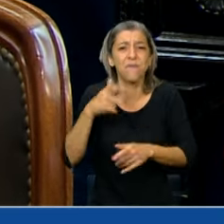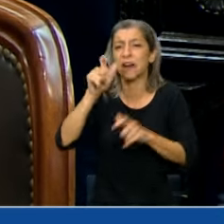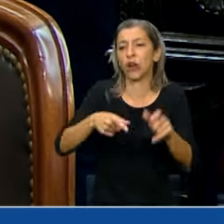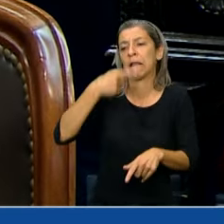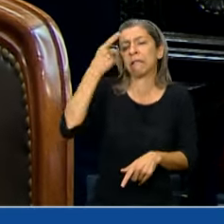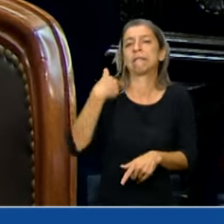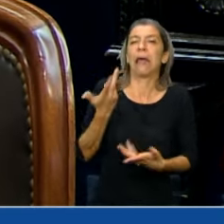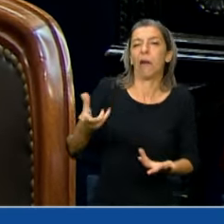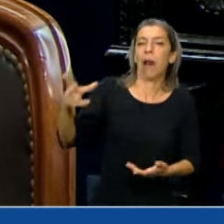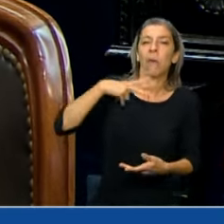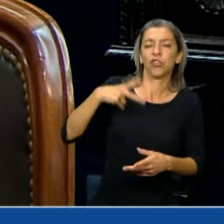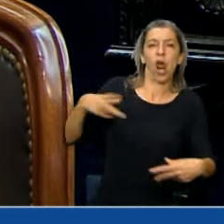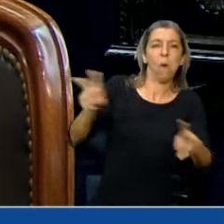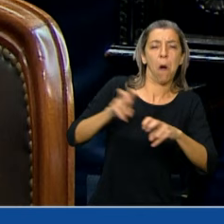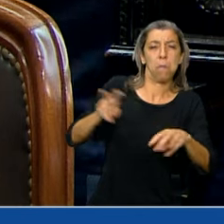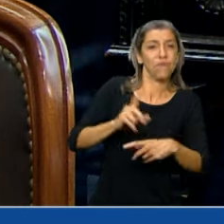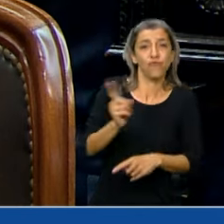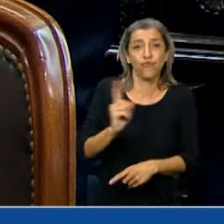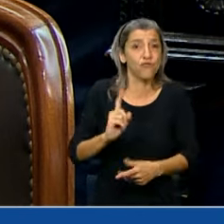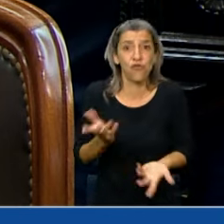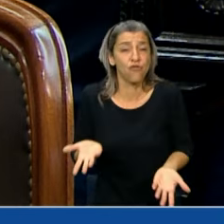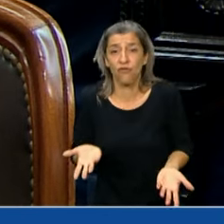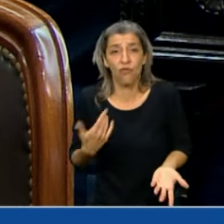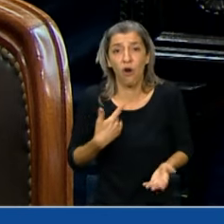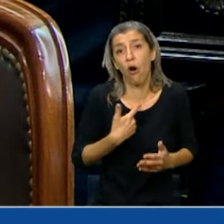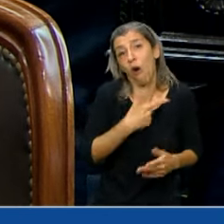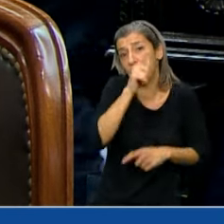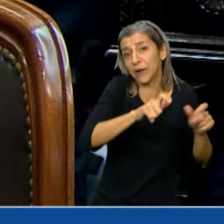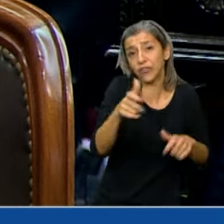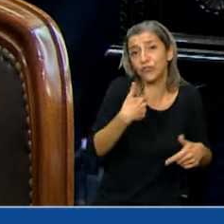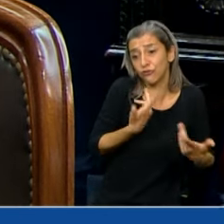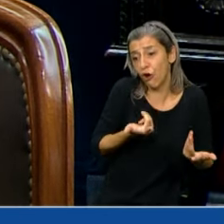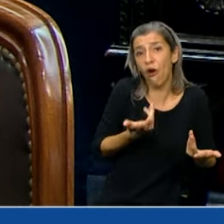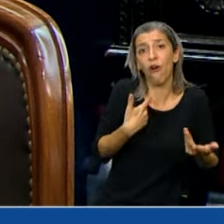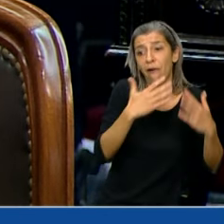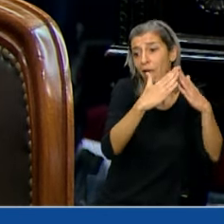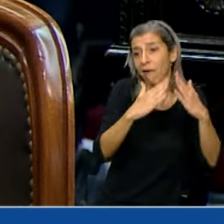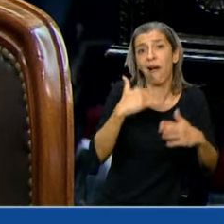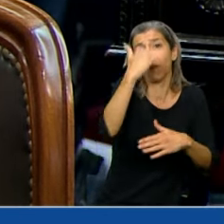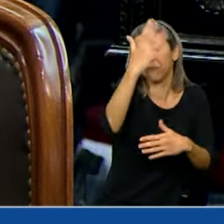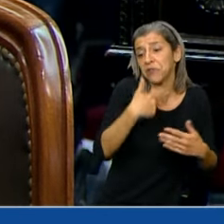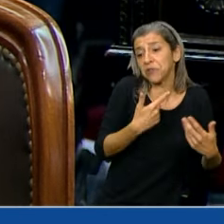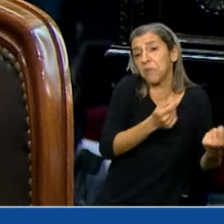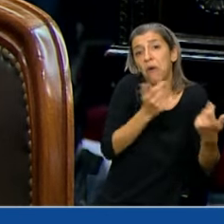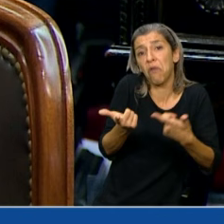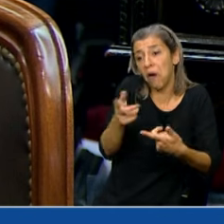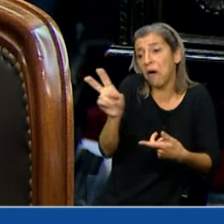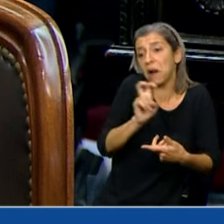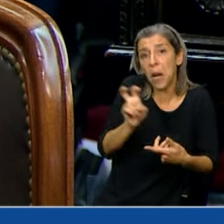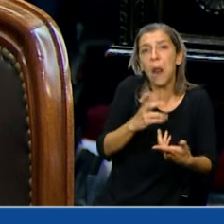principalmente es de una manera solidaria poner su propiedad y generar un alquiler en términos de un